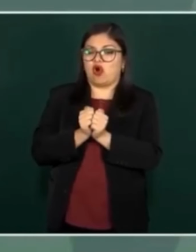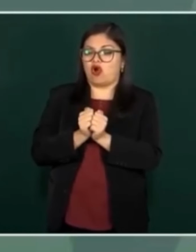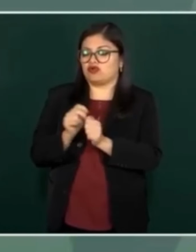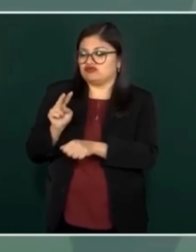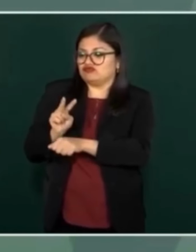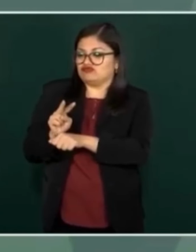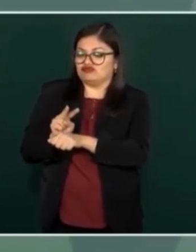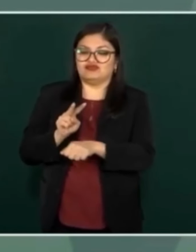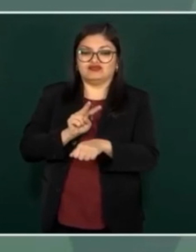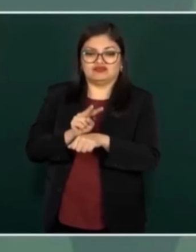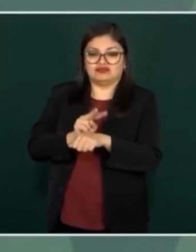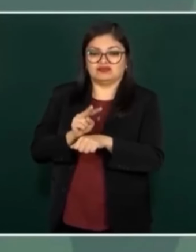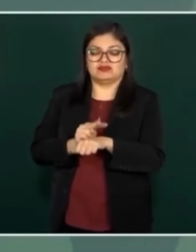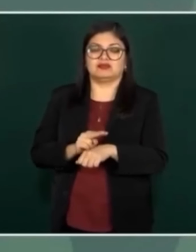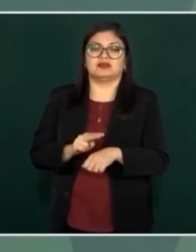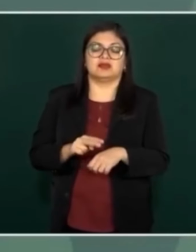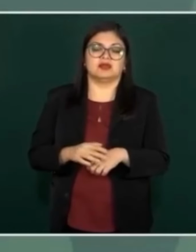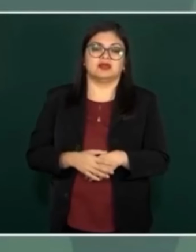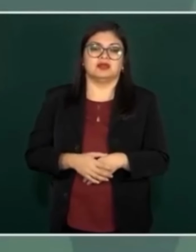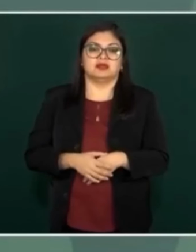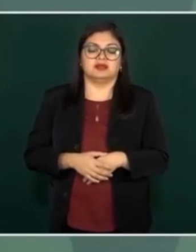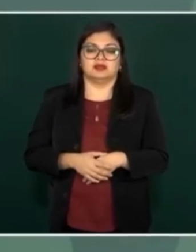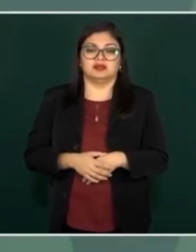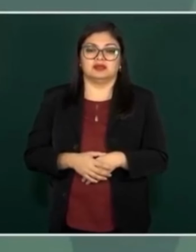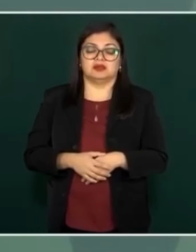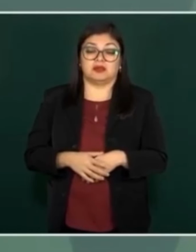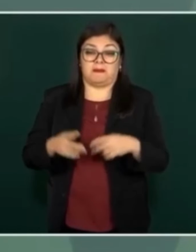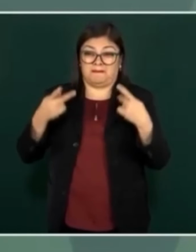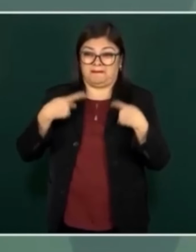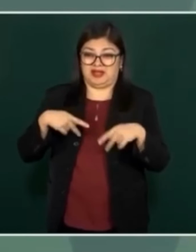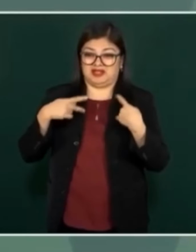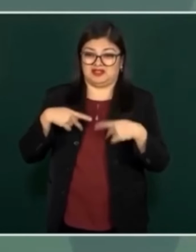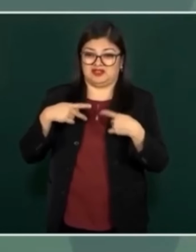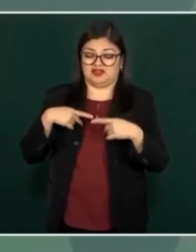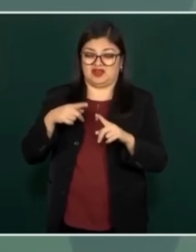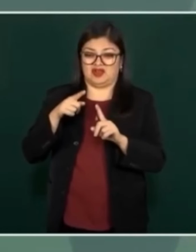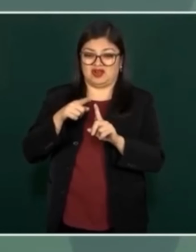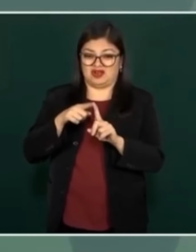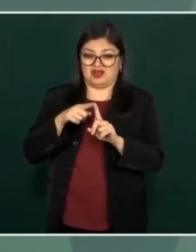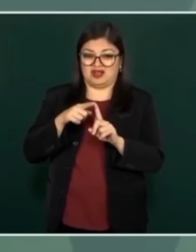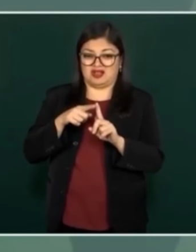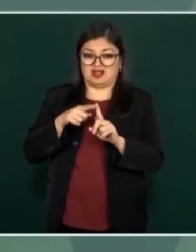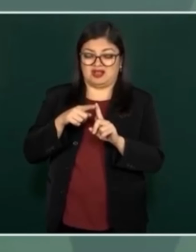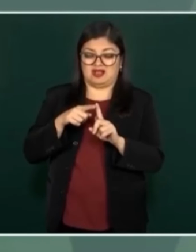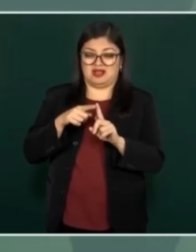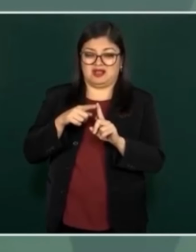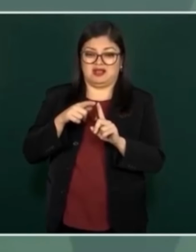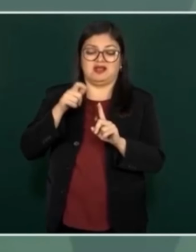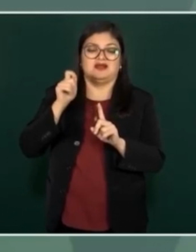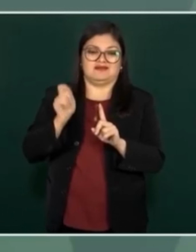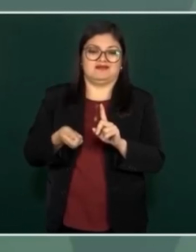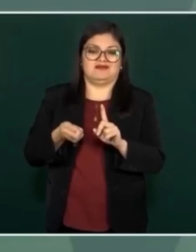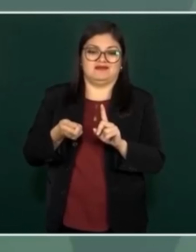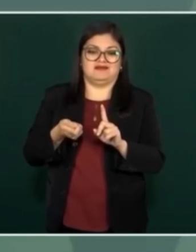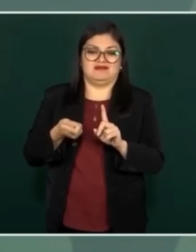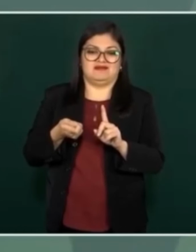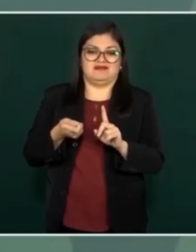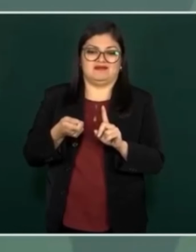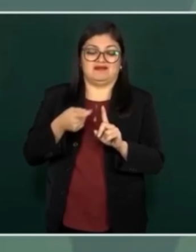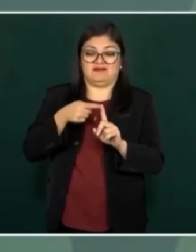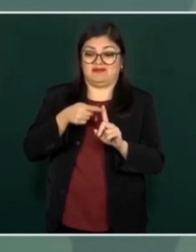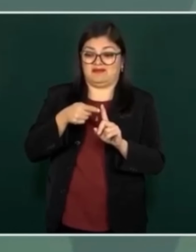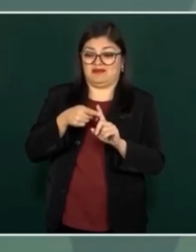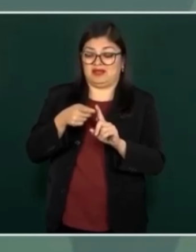se detuvo al hermano de la persona que tenemos conocimiento que